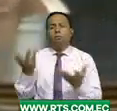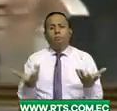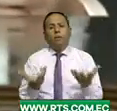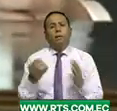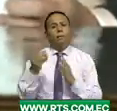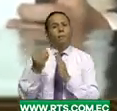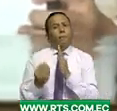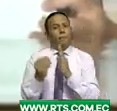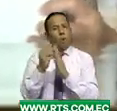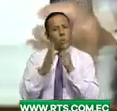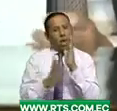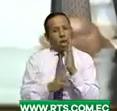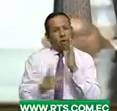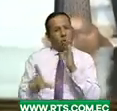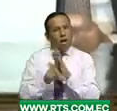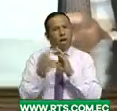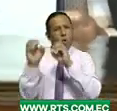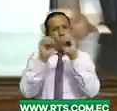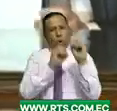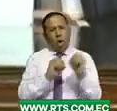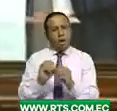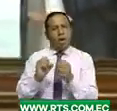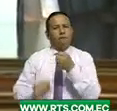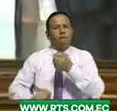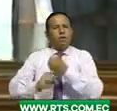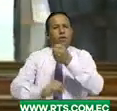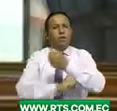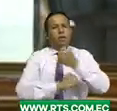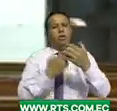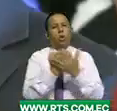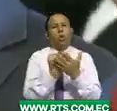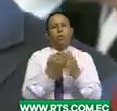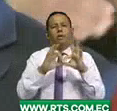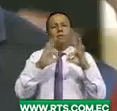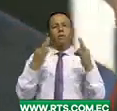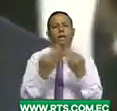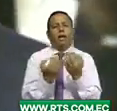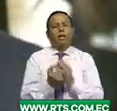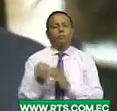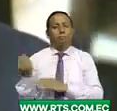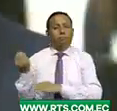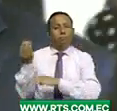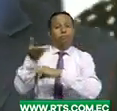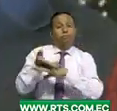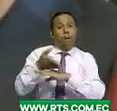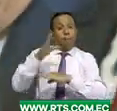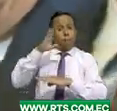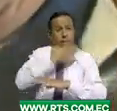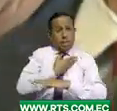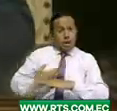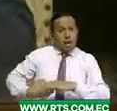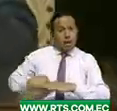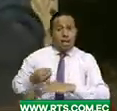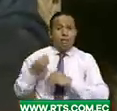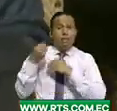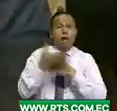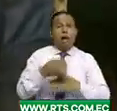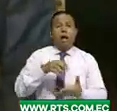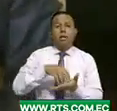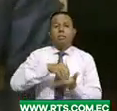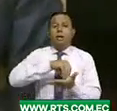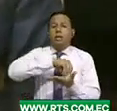de ley orgánica para el fortalecimiento de la economía familiar, remitido por el Ejecutivo a la Asamblea Nacional con el carácter